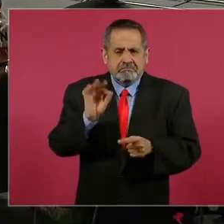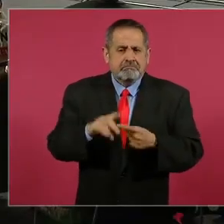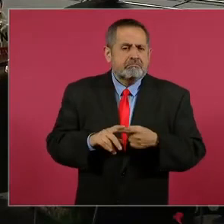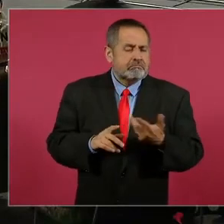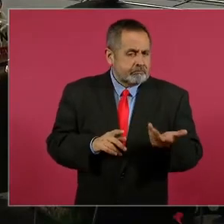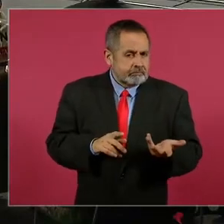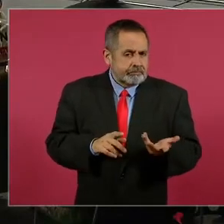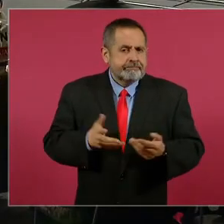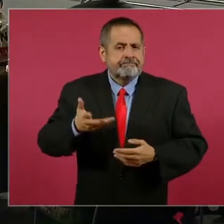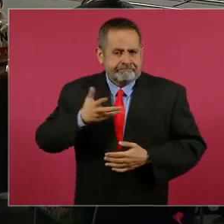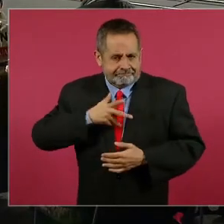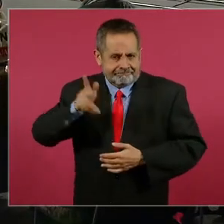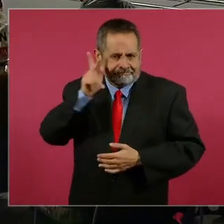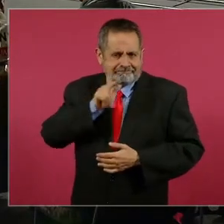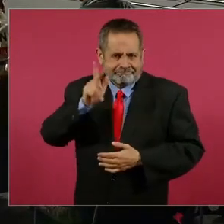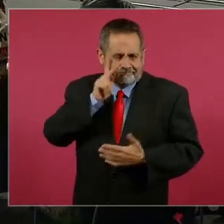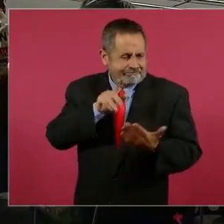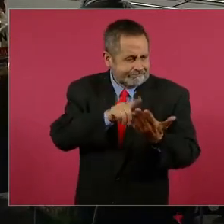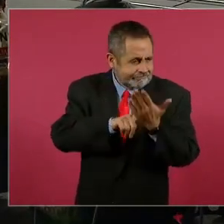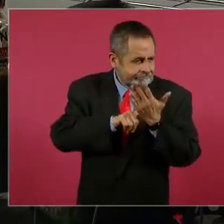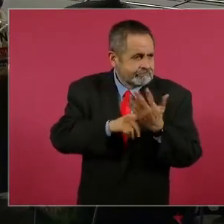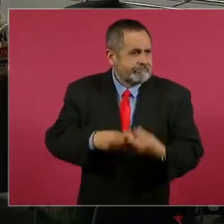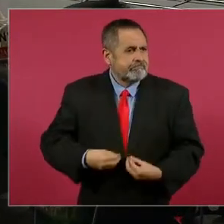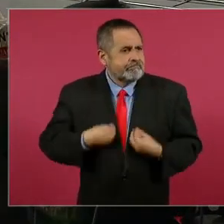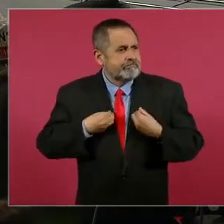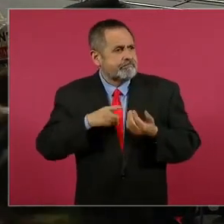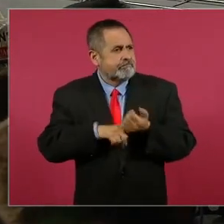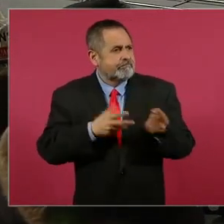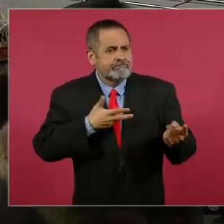Y hay pruebas de que se localizaron.